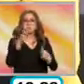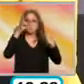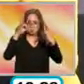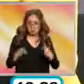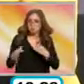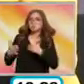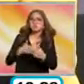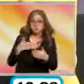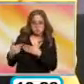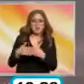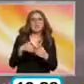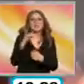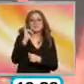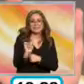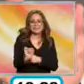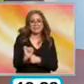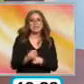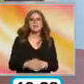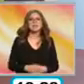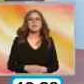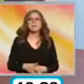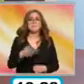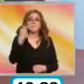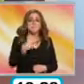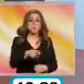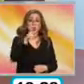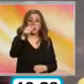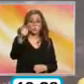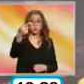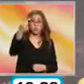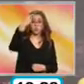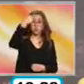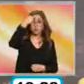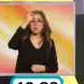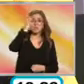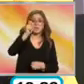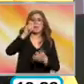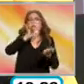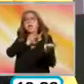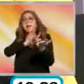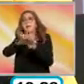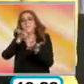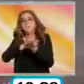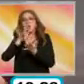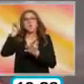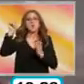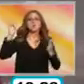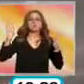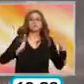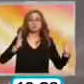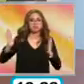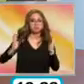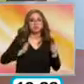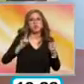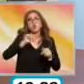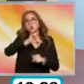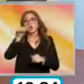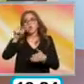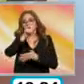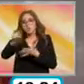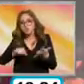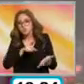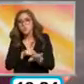al día, pero Súper moderno. Sí. de está manera padre. inconsciente estás apoyando a la intervención militar en turno en alguna parte